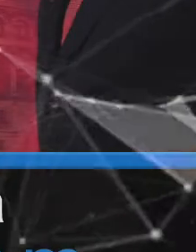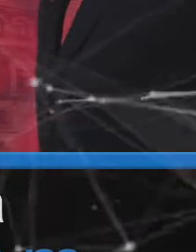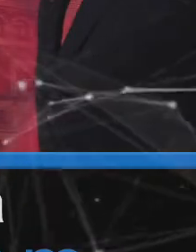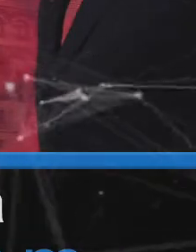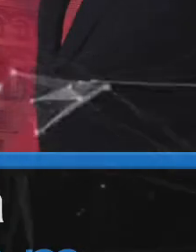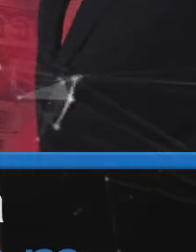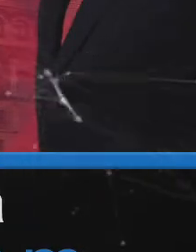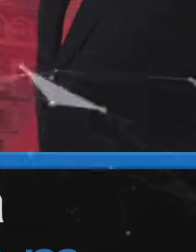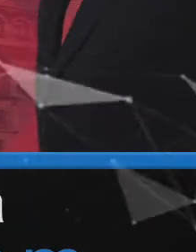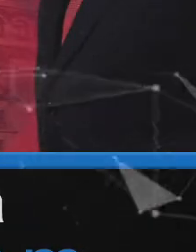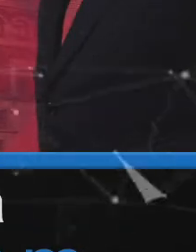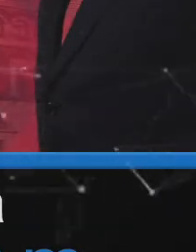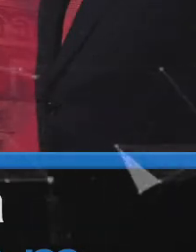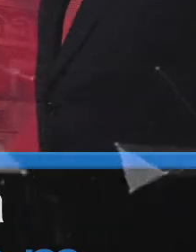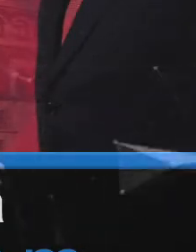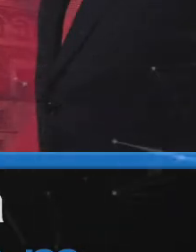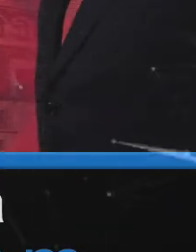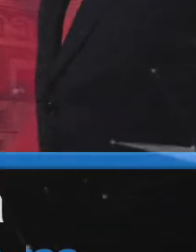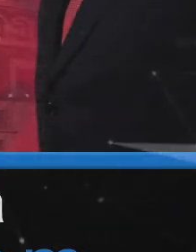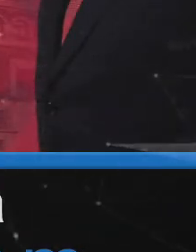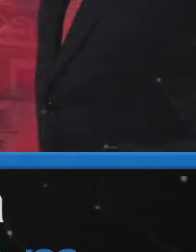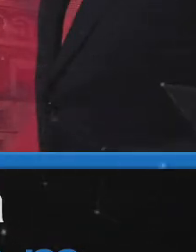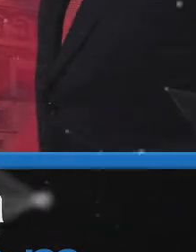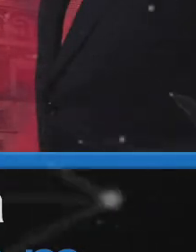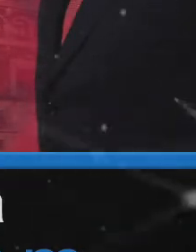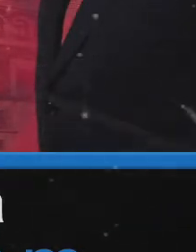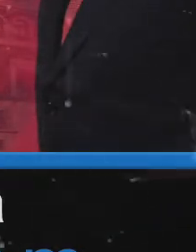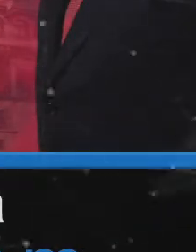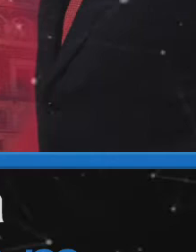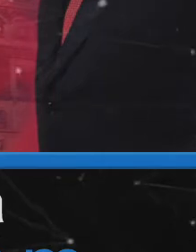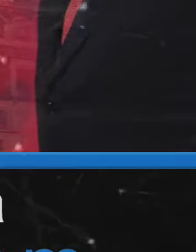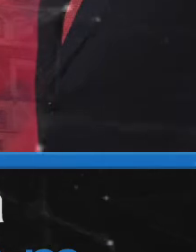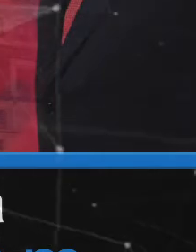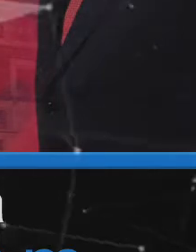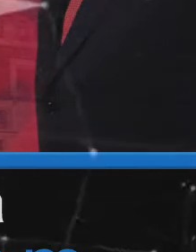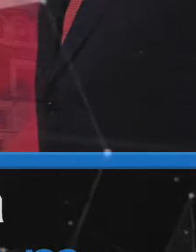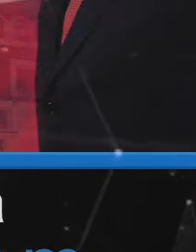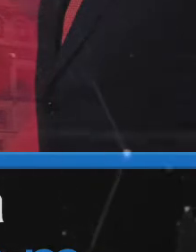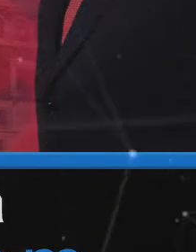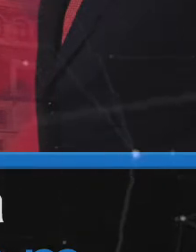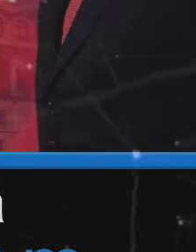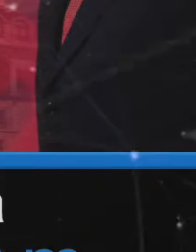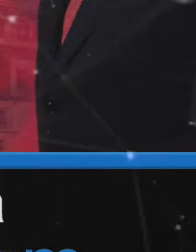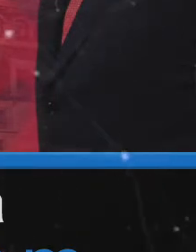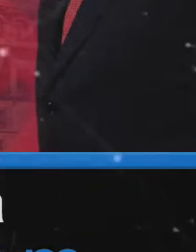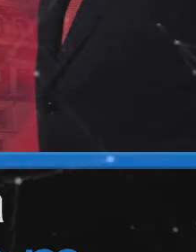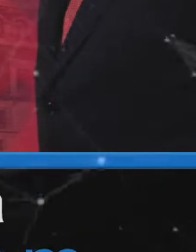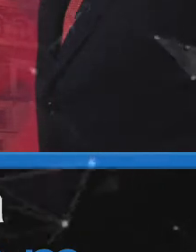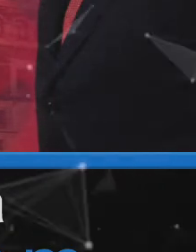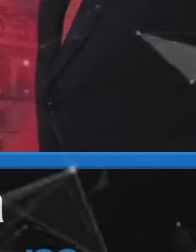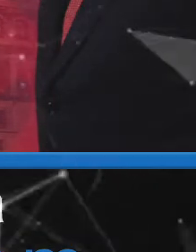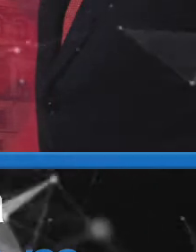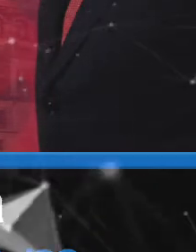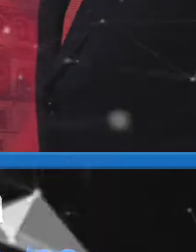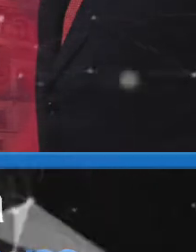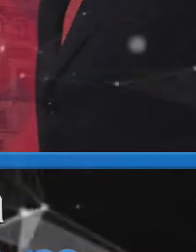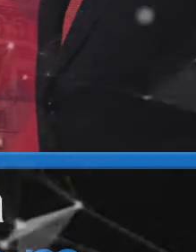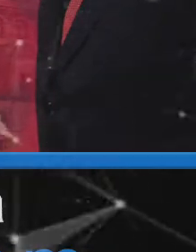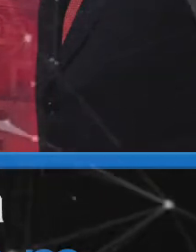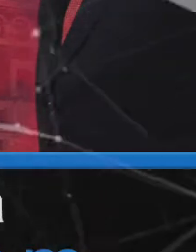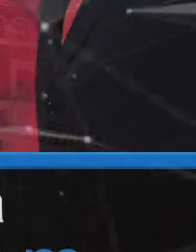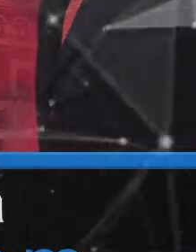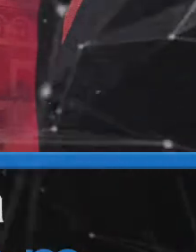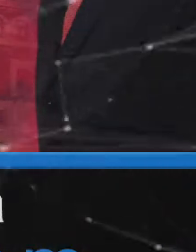mantente informado y visita nuestra cuenta de twitter arroba escucha a diario donde podrás encontrar notas destacadas y lo más